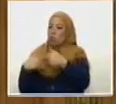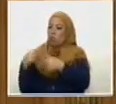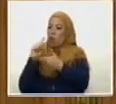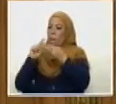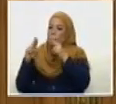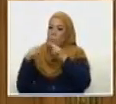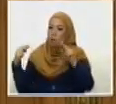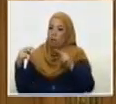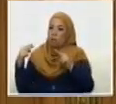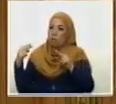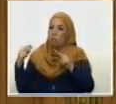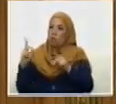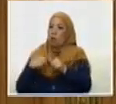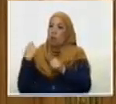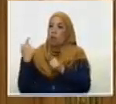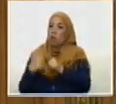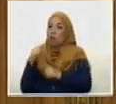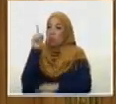Pero entonces también